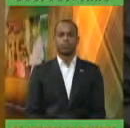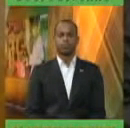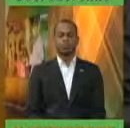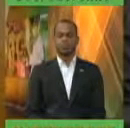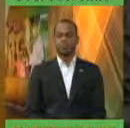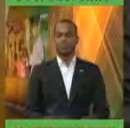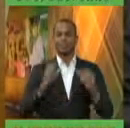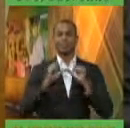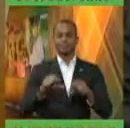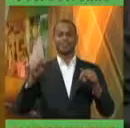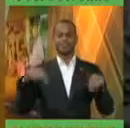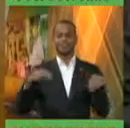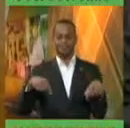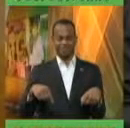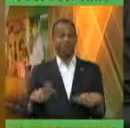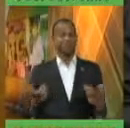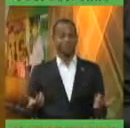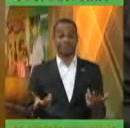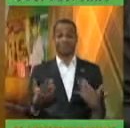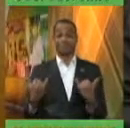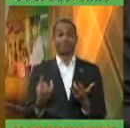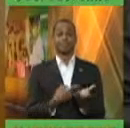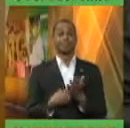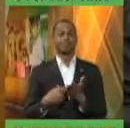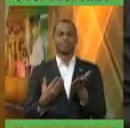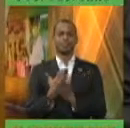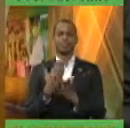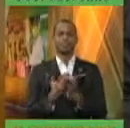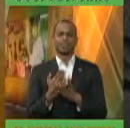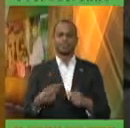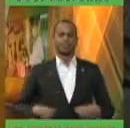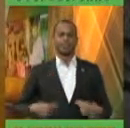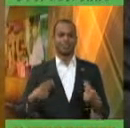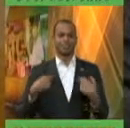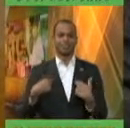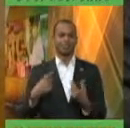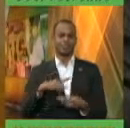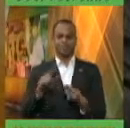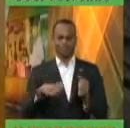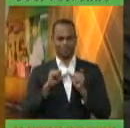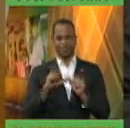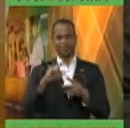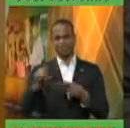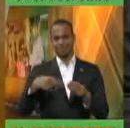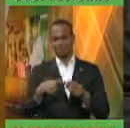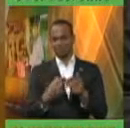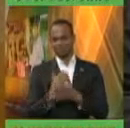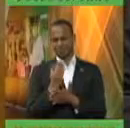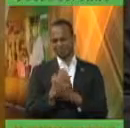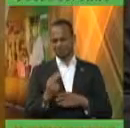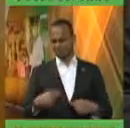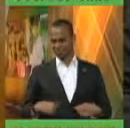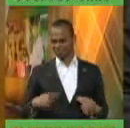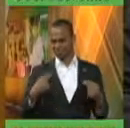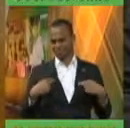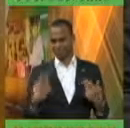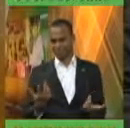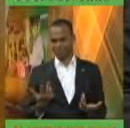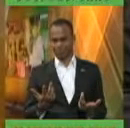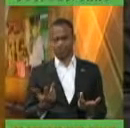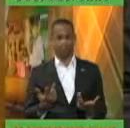continuamos aquí como les dije vamos a hablar de derechos humanos continuar hablando porque